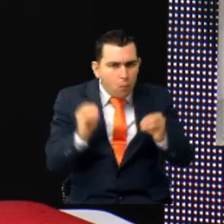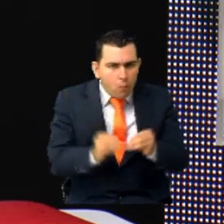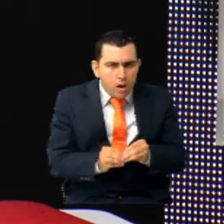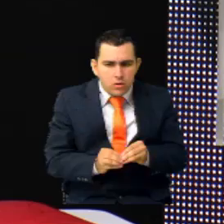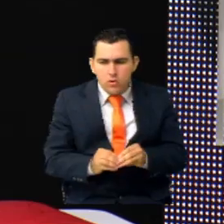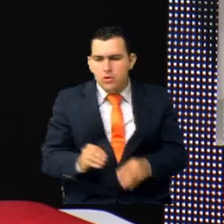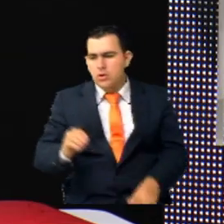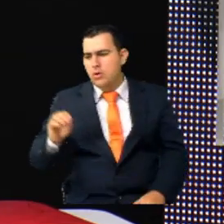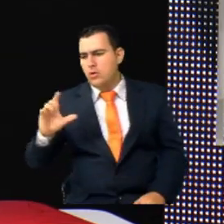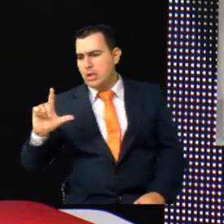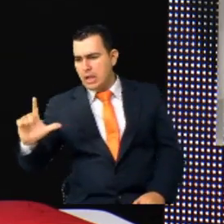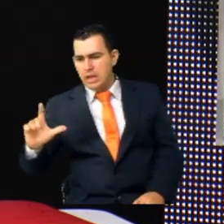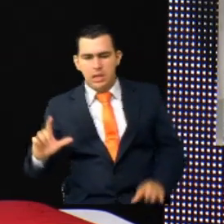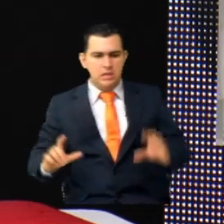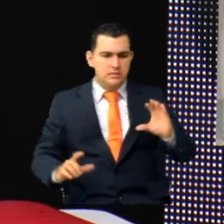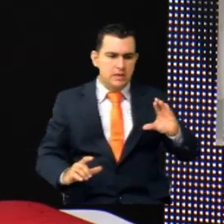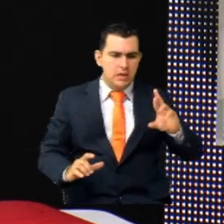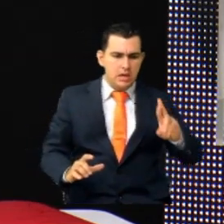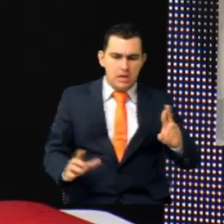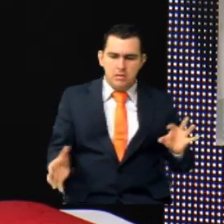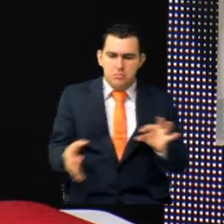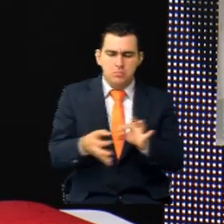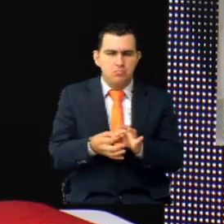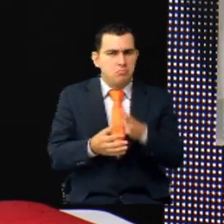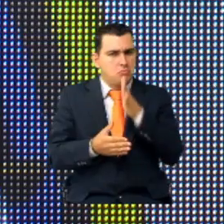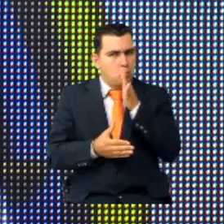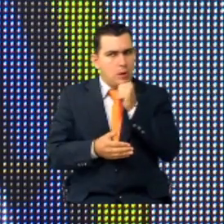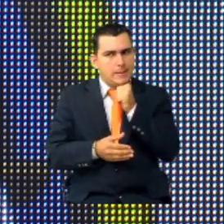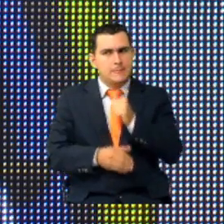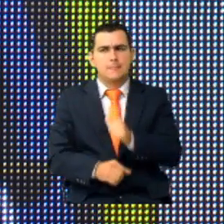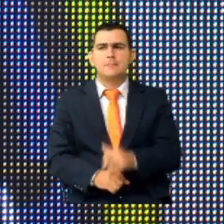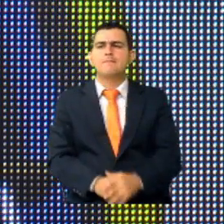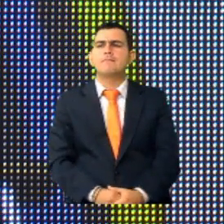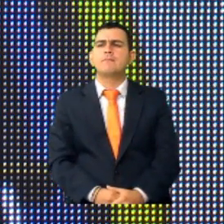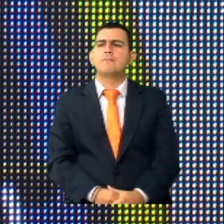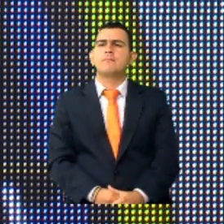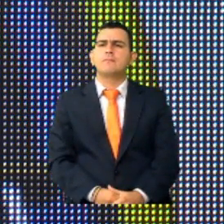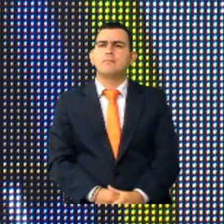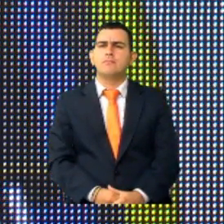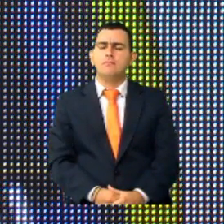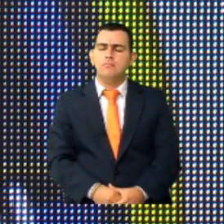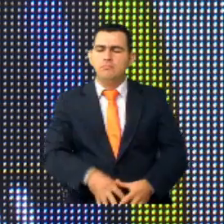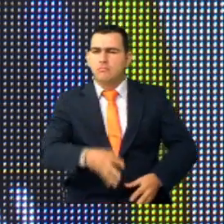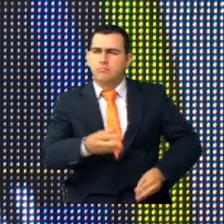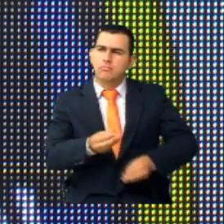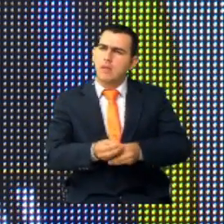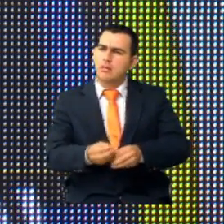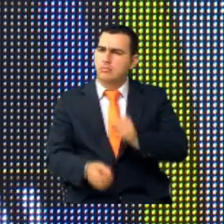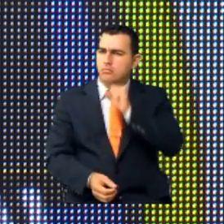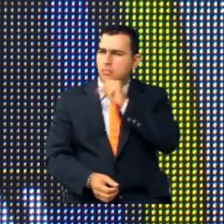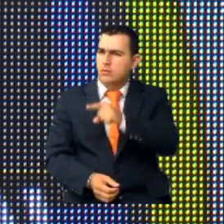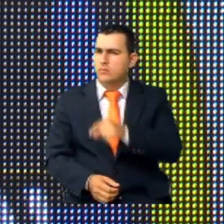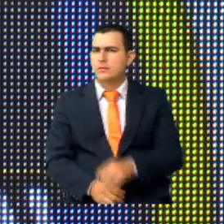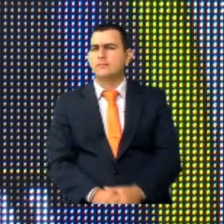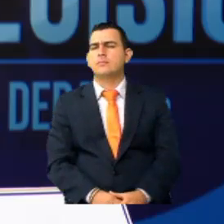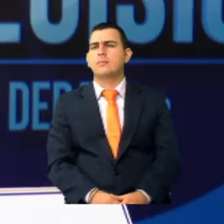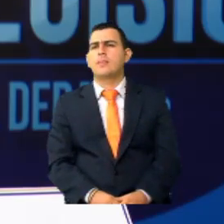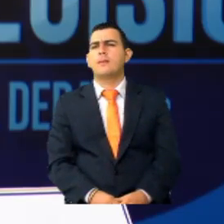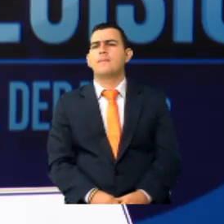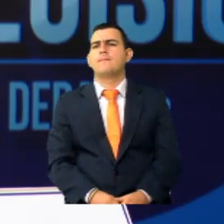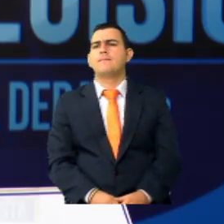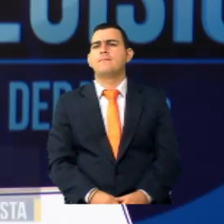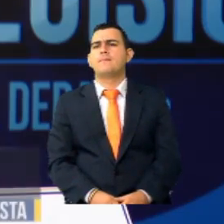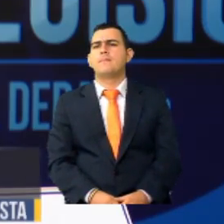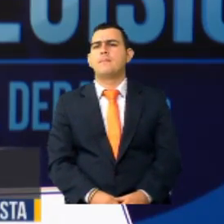Partido Liberal y entre el Partido Cambio Radical. Contrapregunta, la periodista Mónica Arcella y candidato Darío Echeverri. En